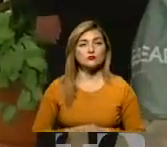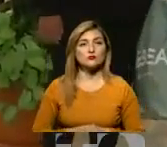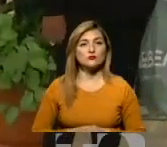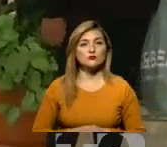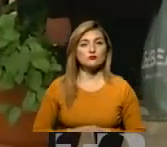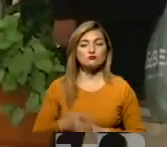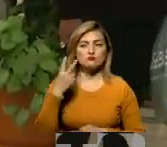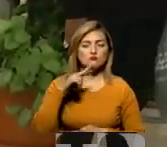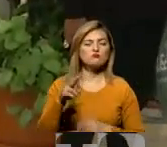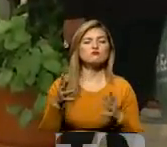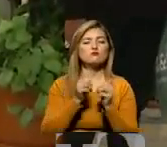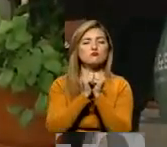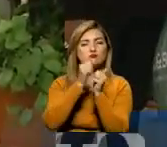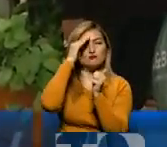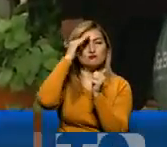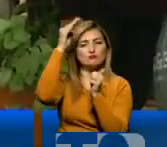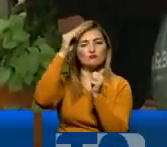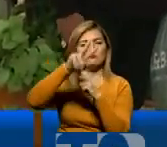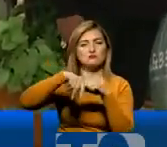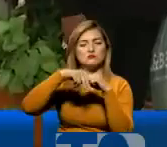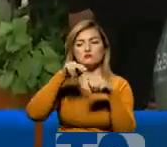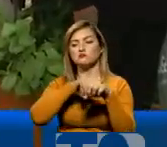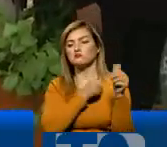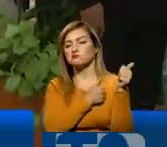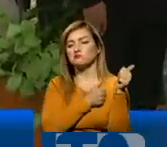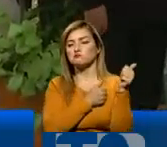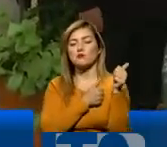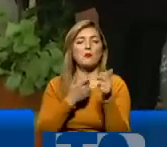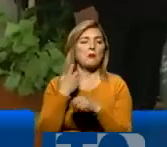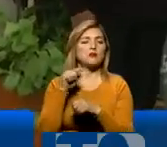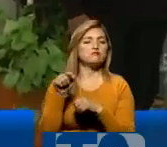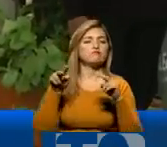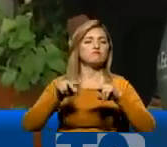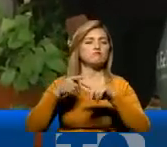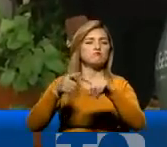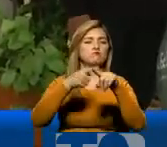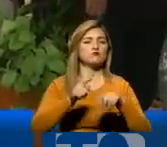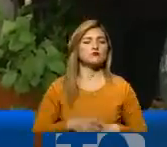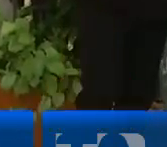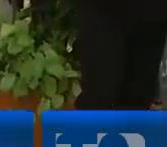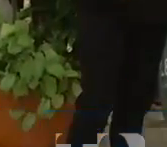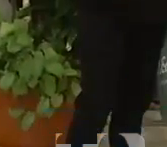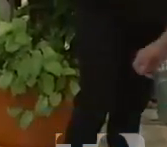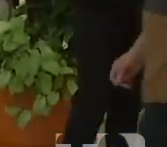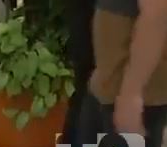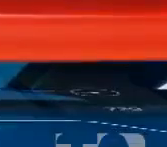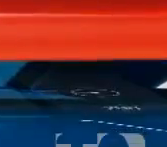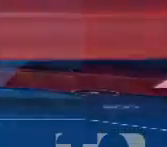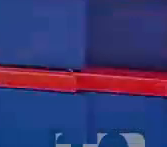que hay acompañamiento por parte de la Policía Nacional, no únicamente en este centro comercial, sino también en otros de la ciudad.